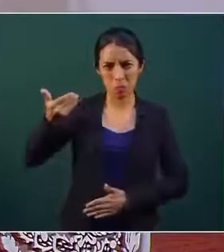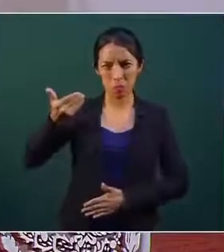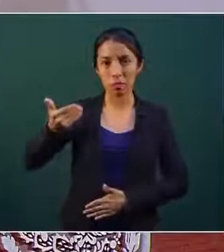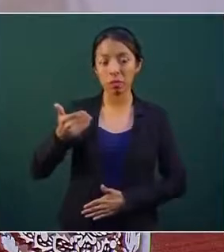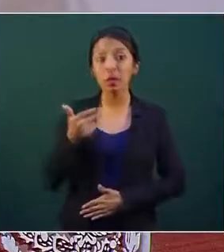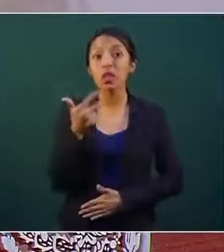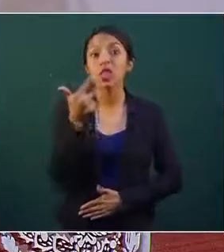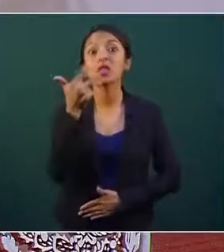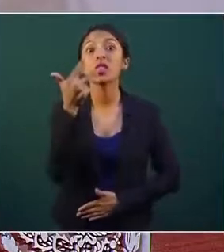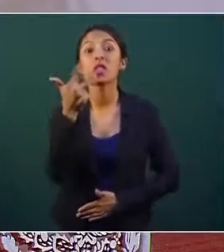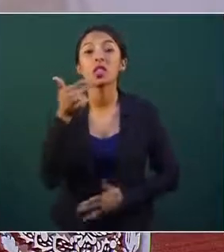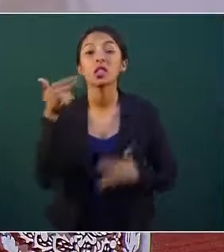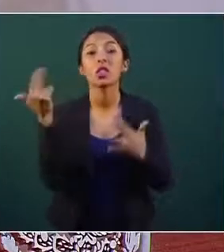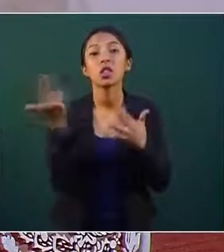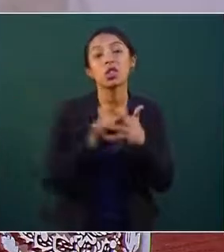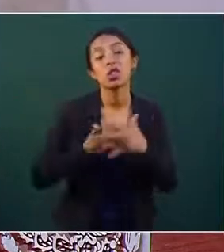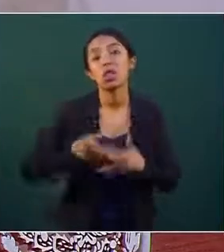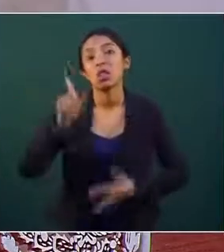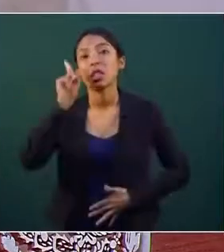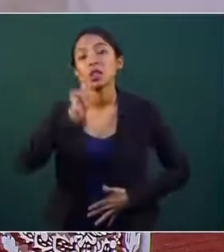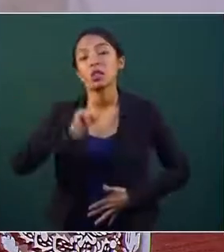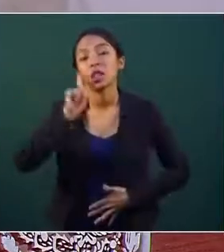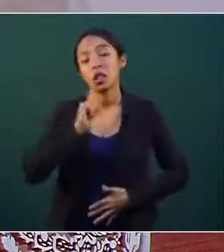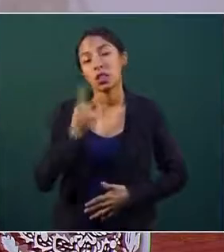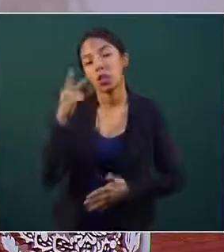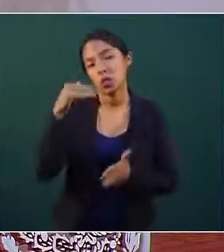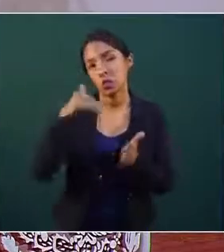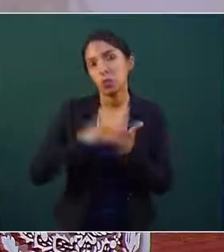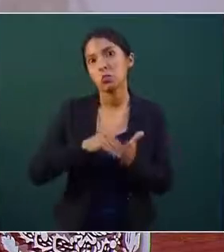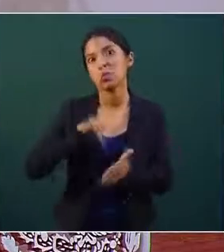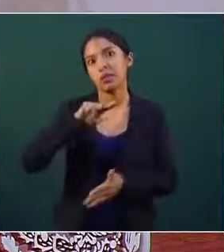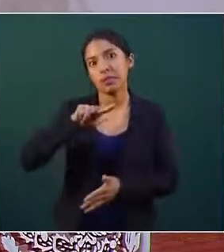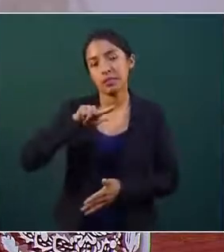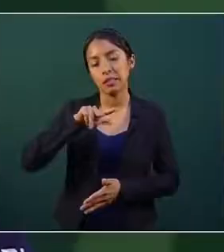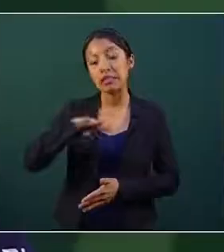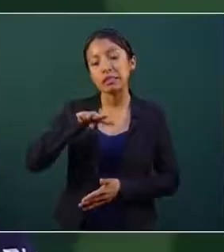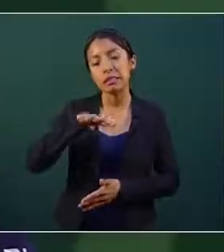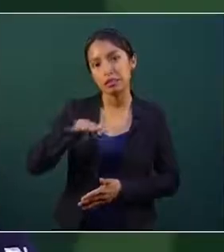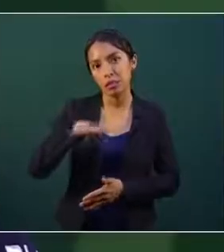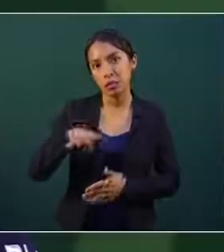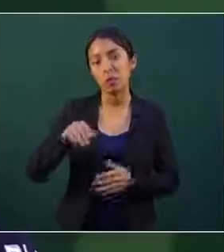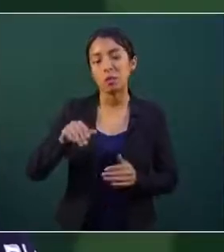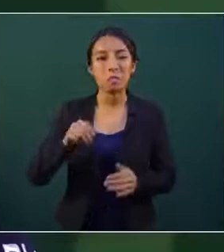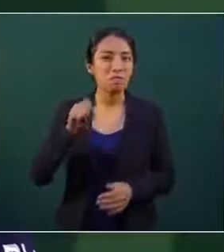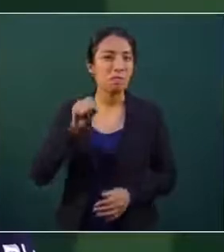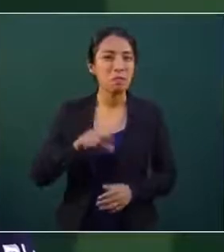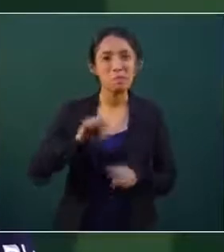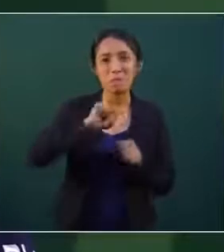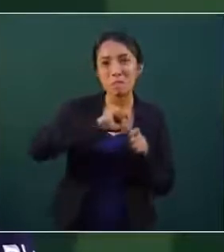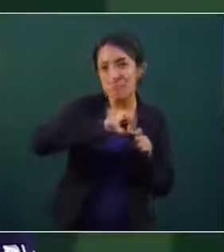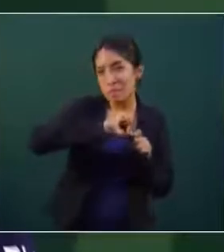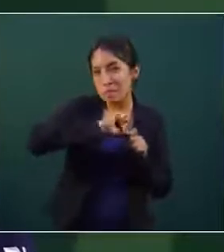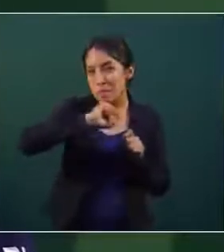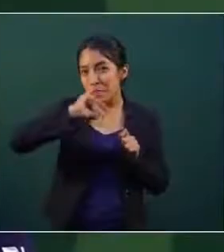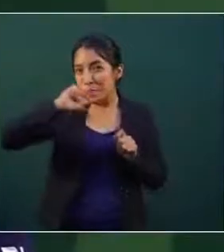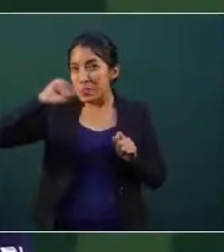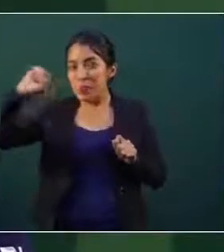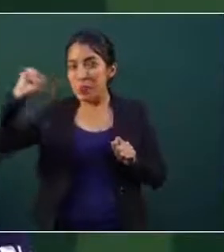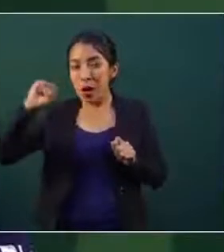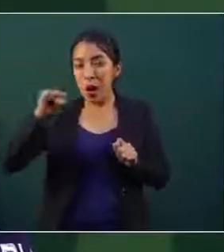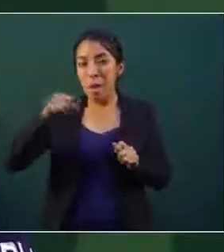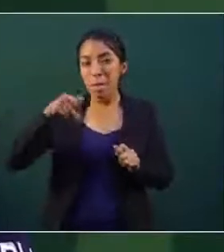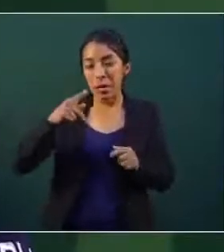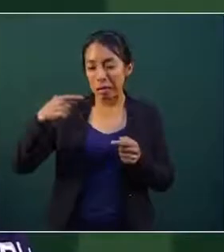ocurrieron 8 casos. En el 2019, desde luego, se ve una tendencia a la alta, pero en lo que va del 19 a la